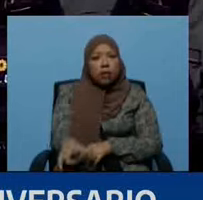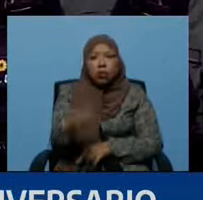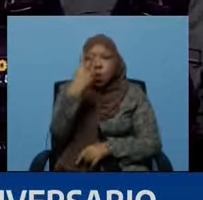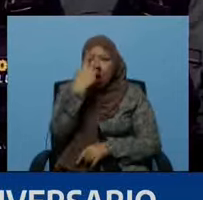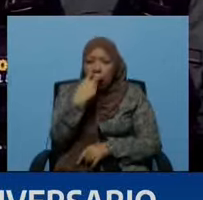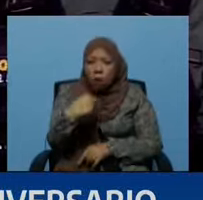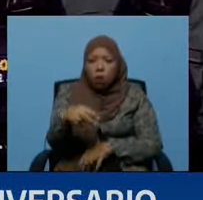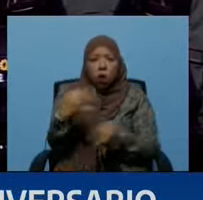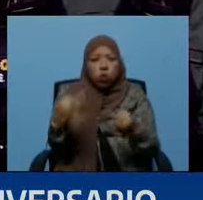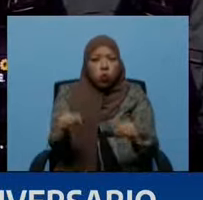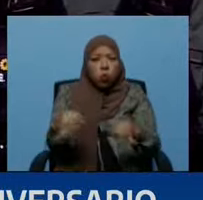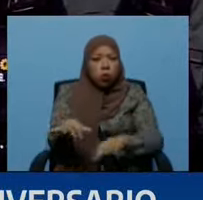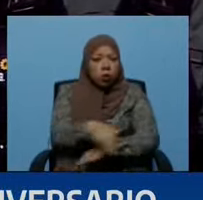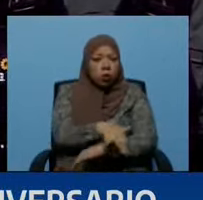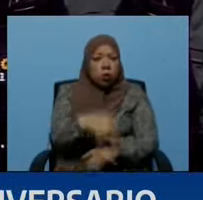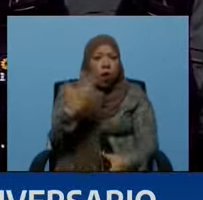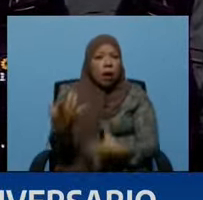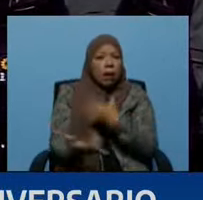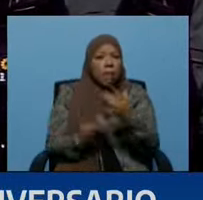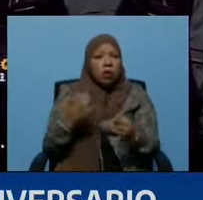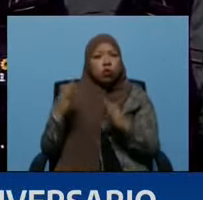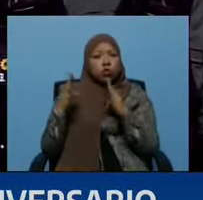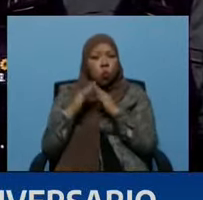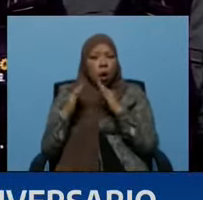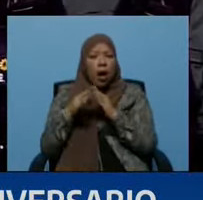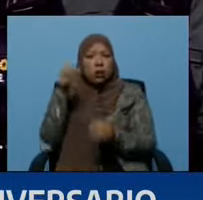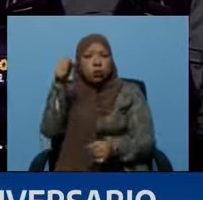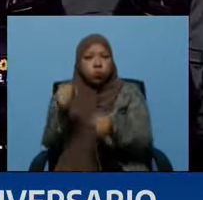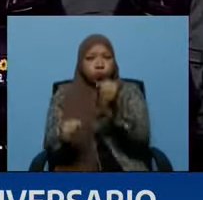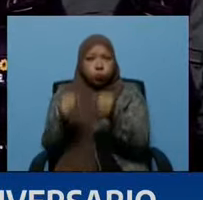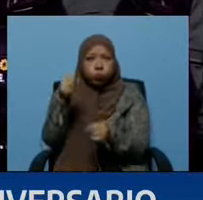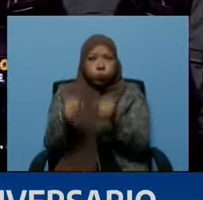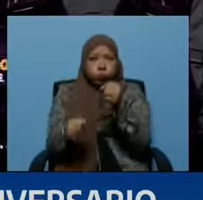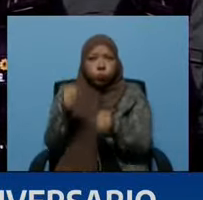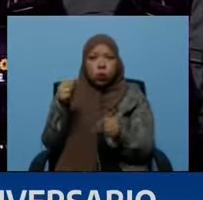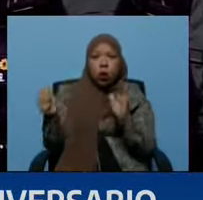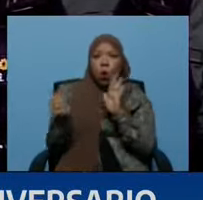por las calles, quemarles sus pertenencias, sus carros, golpearlos,